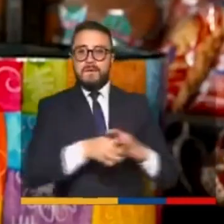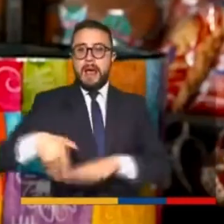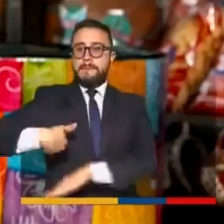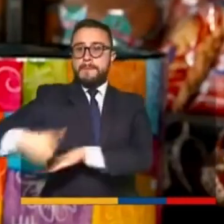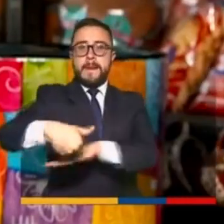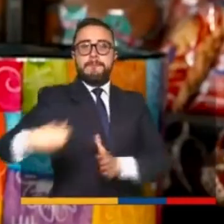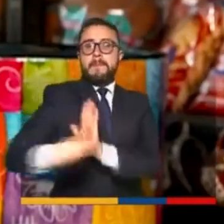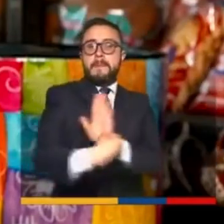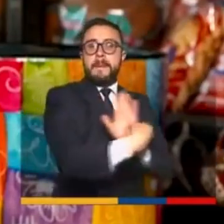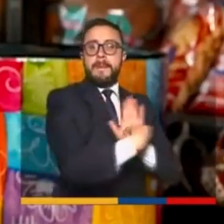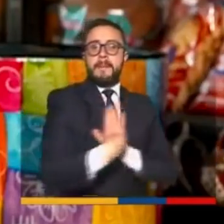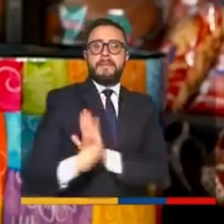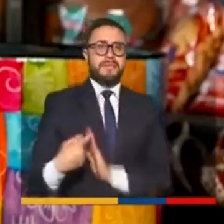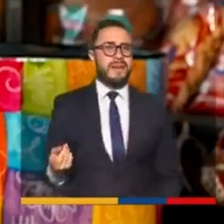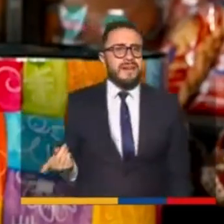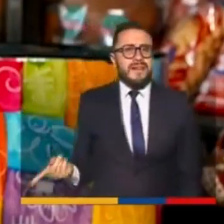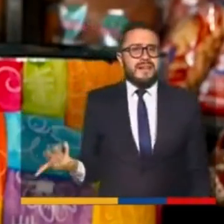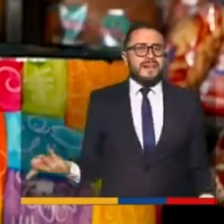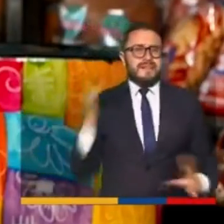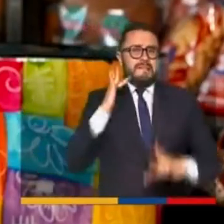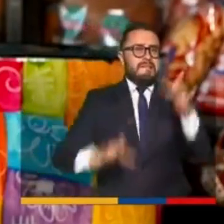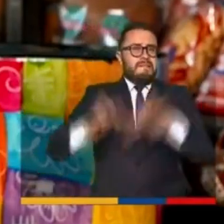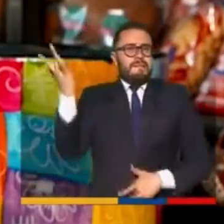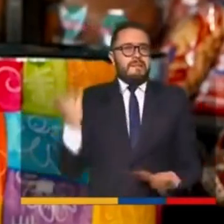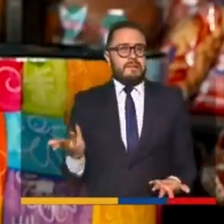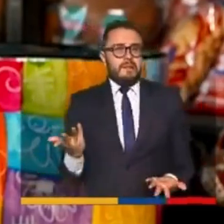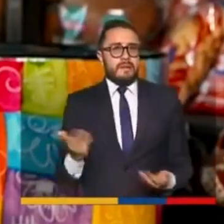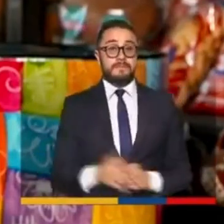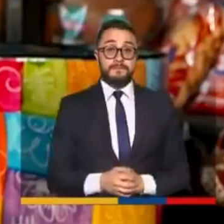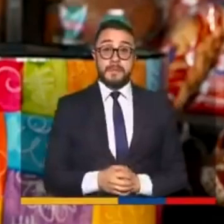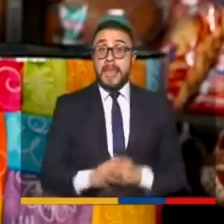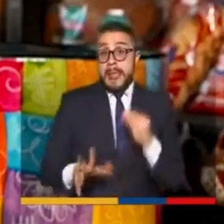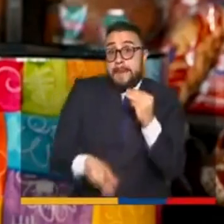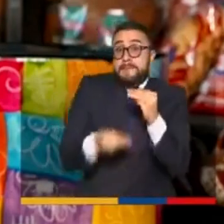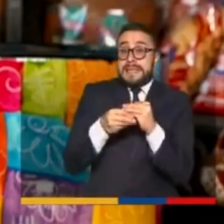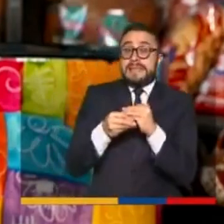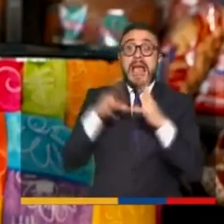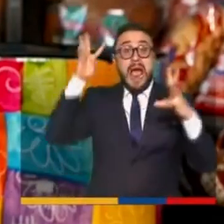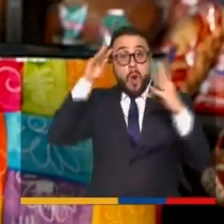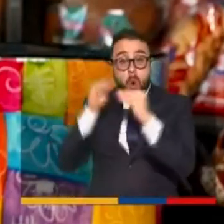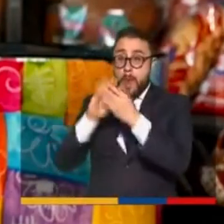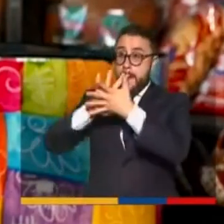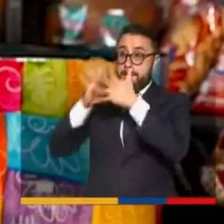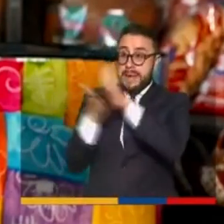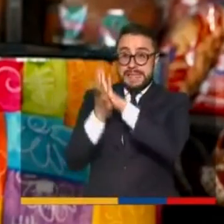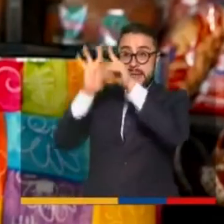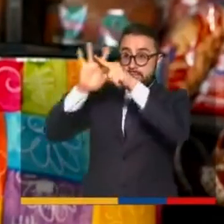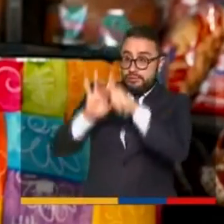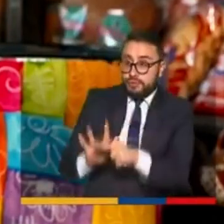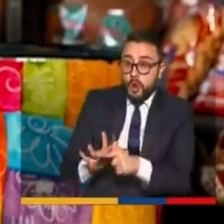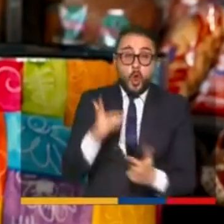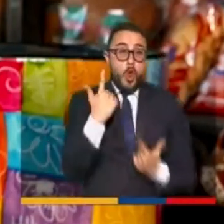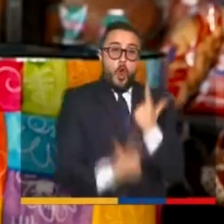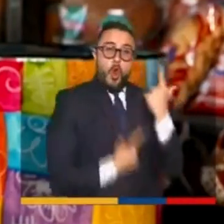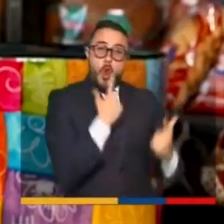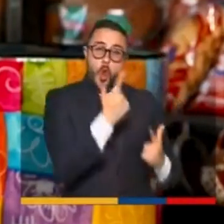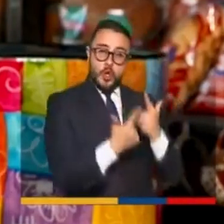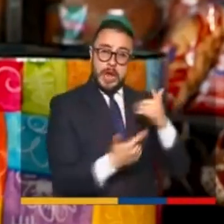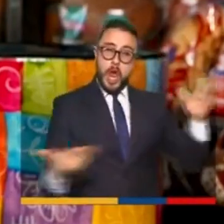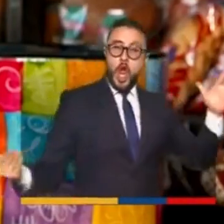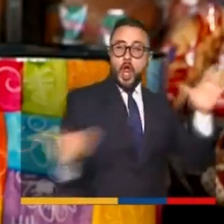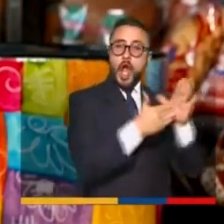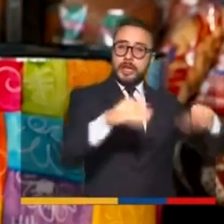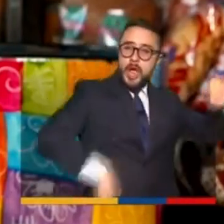los usuarios. La implementación del acuerdo de paz y la lucha contra la corrupción, que es